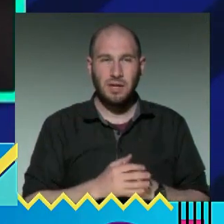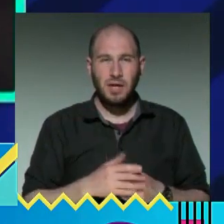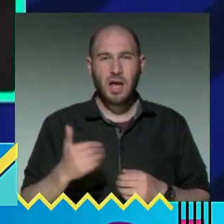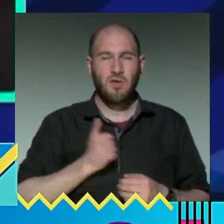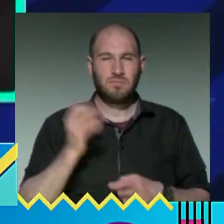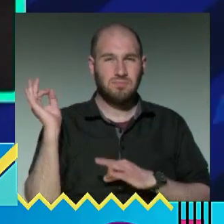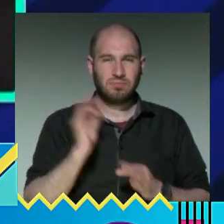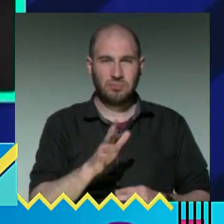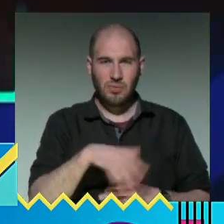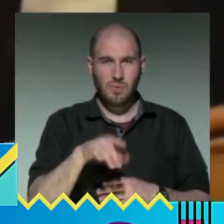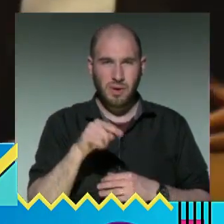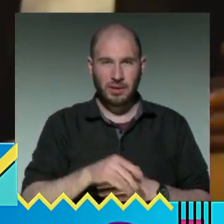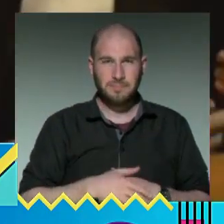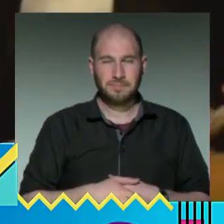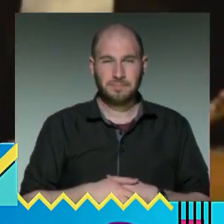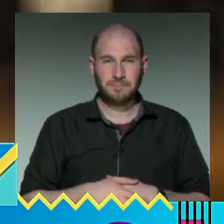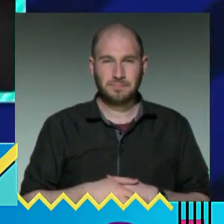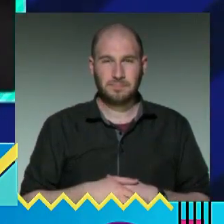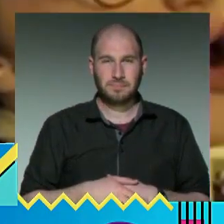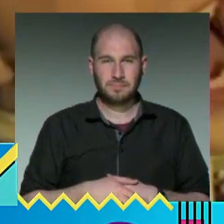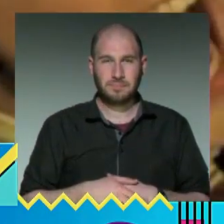los militares a esta aldea.